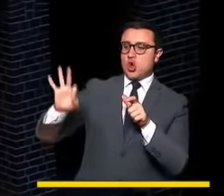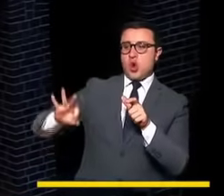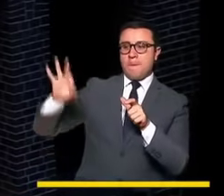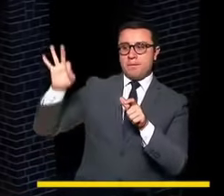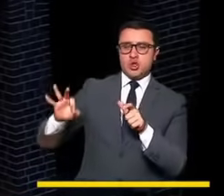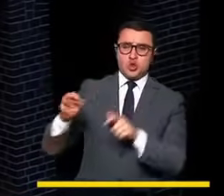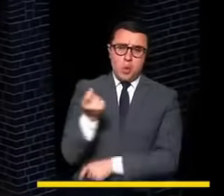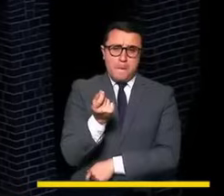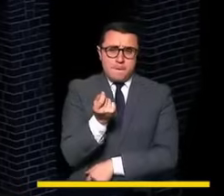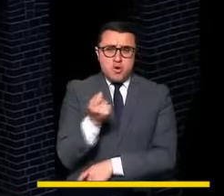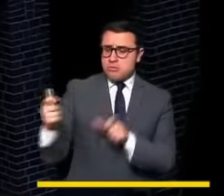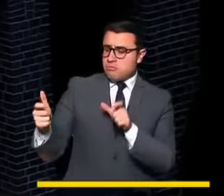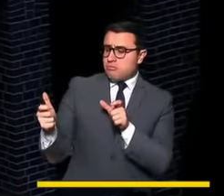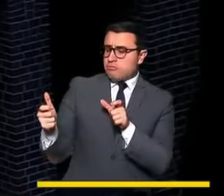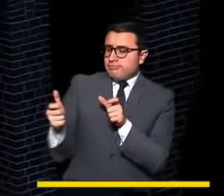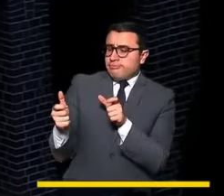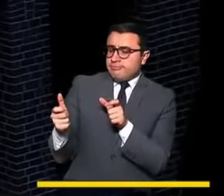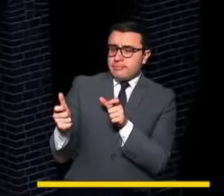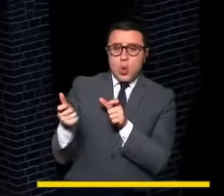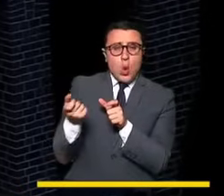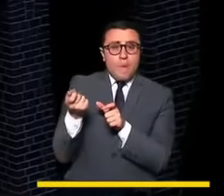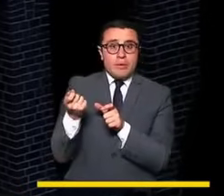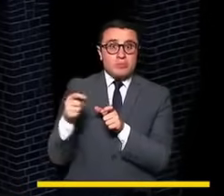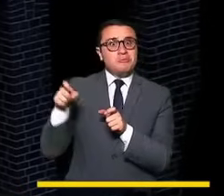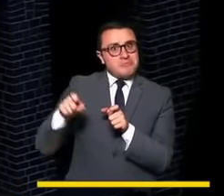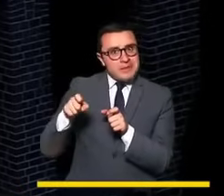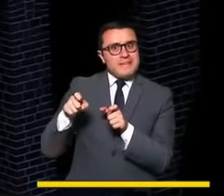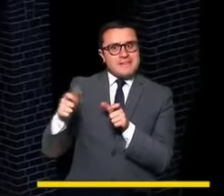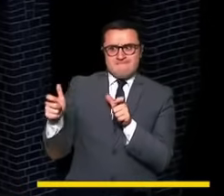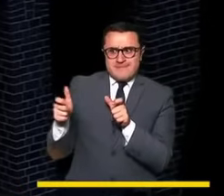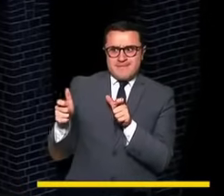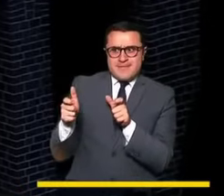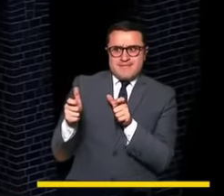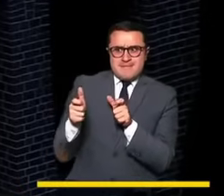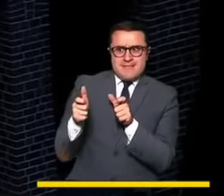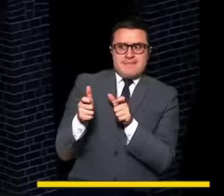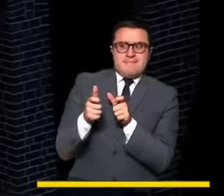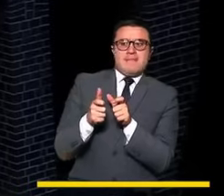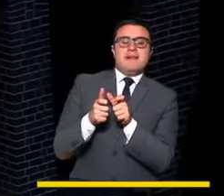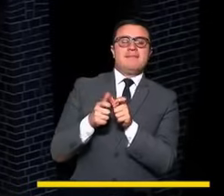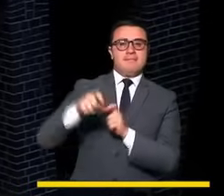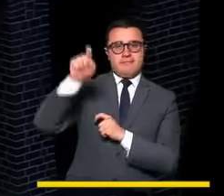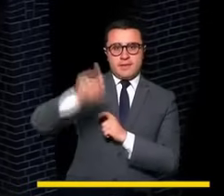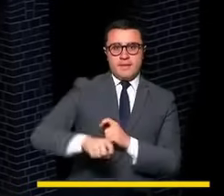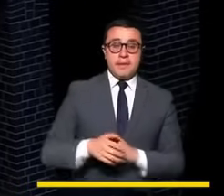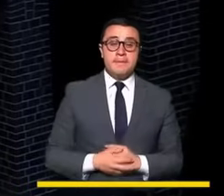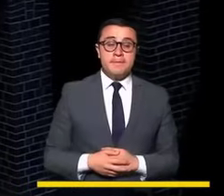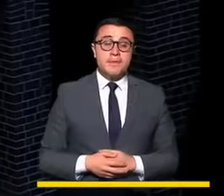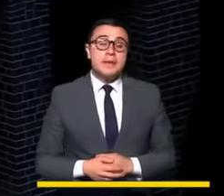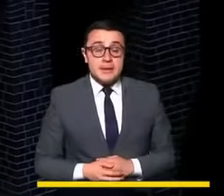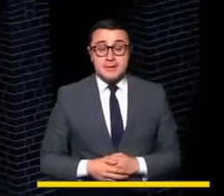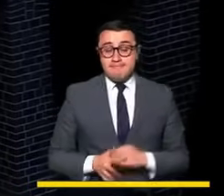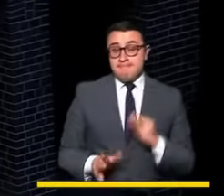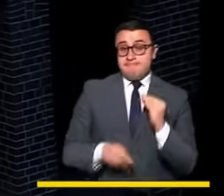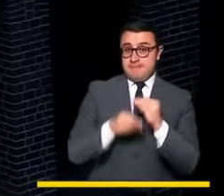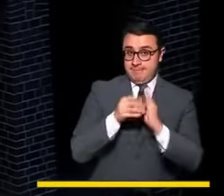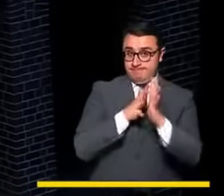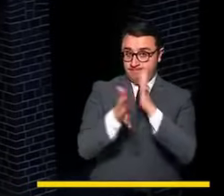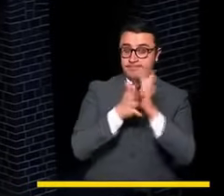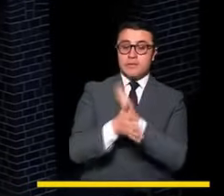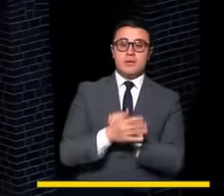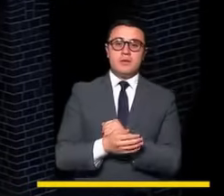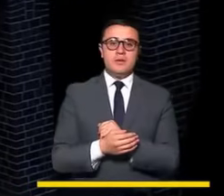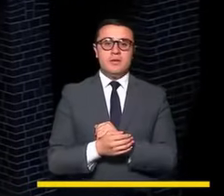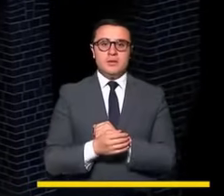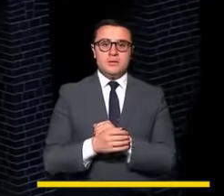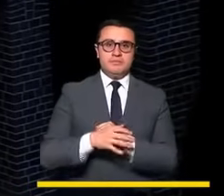es poquito. Ahí toca bajar más. Tenemos una reducción del 44%